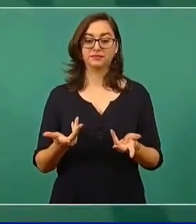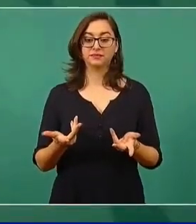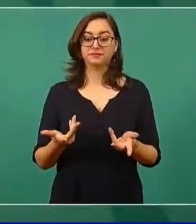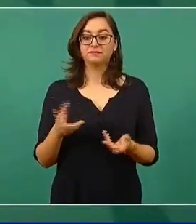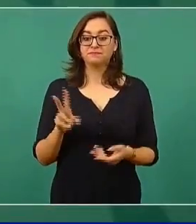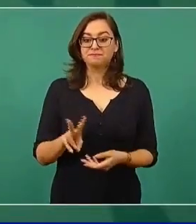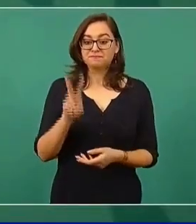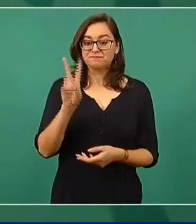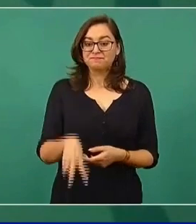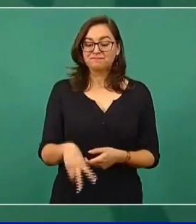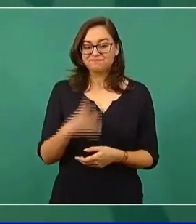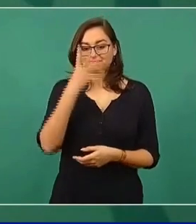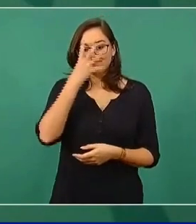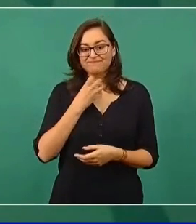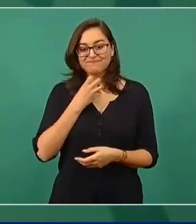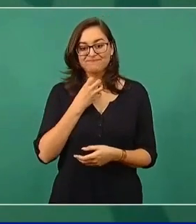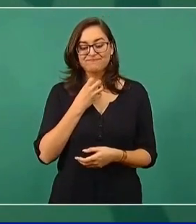triste decirlo,